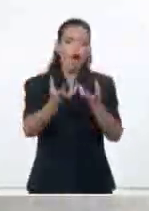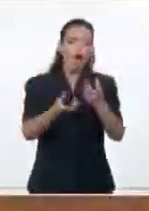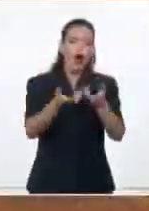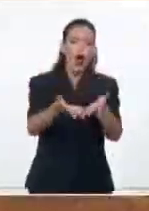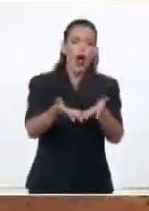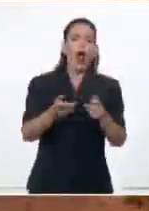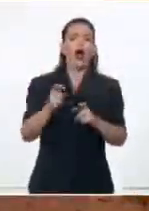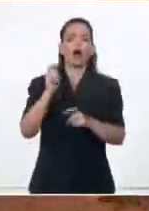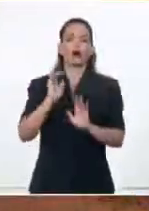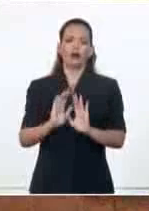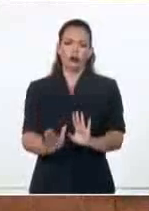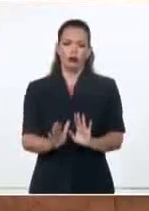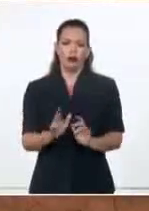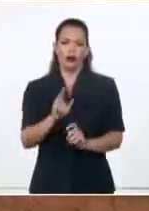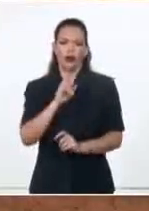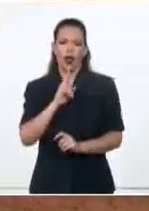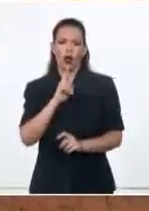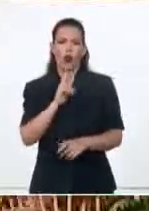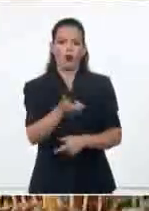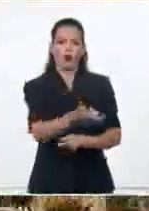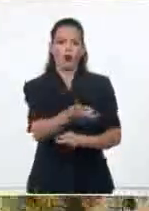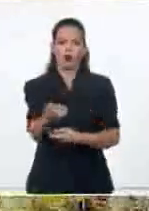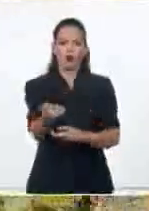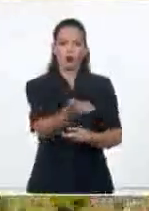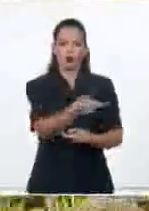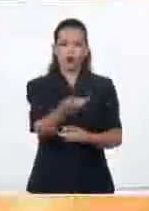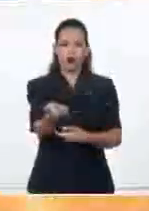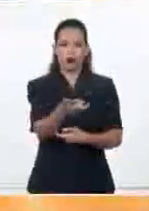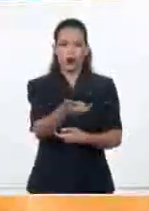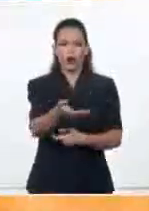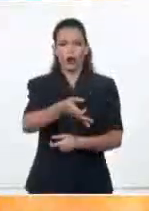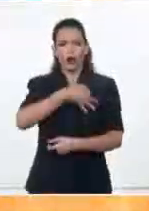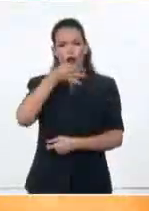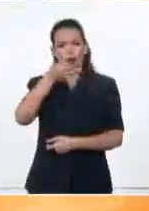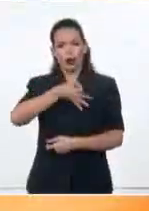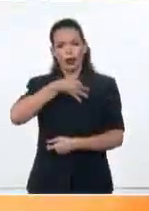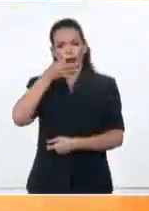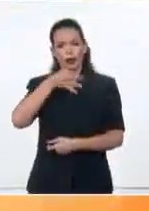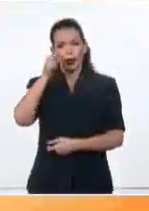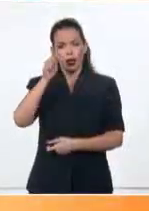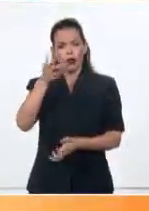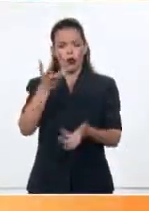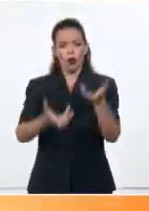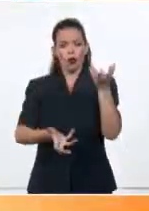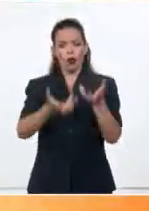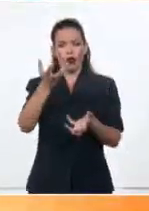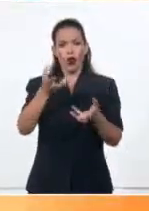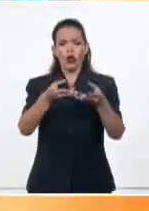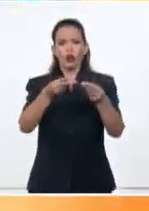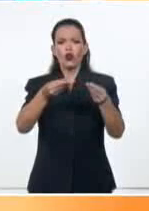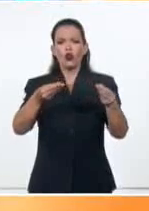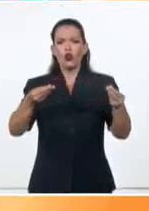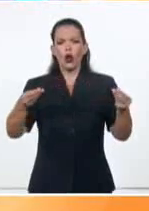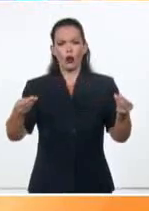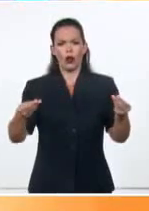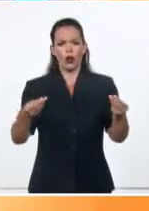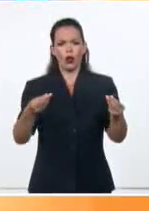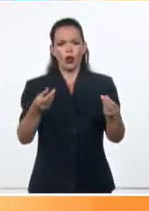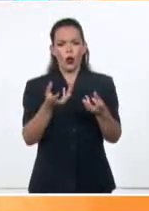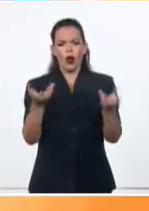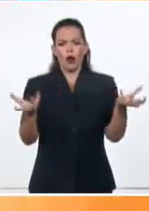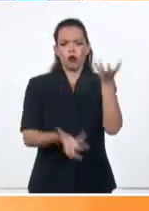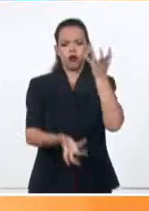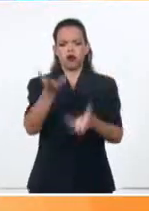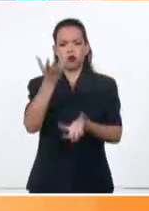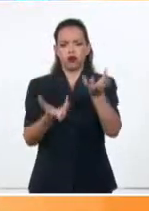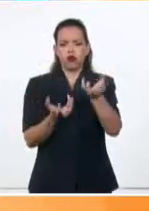reitero, con riesgo, aunque hay que decir que en la elevación de Cuchuflí la quema es muy lenta, Tiel, porque no hay pinos y es el